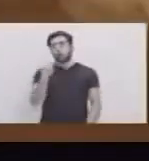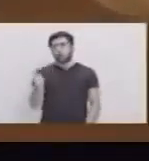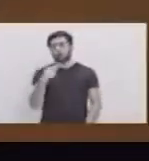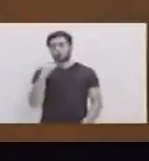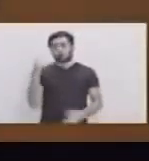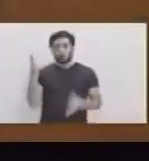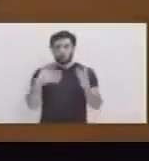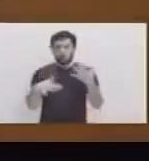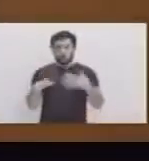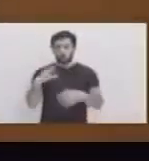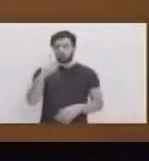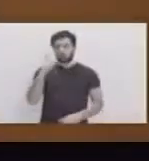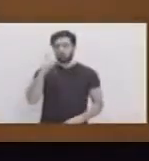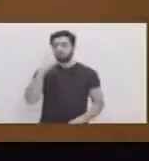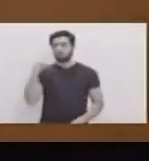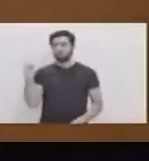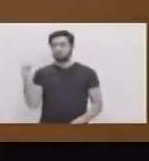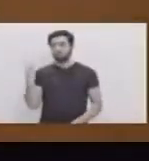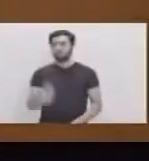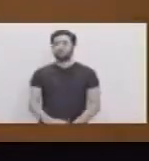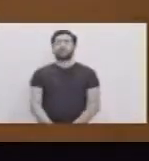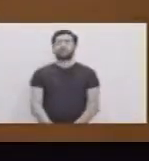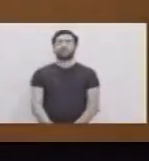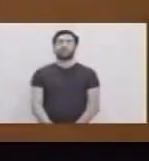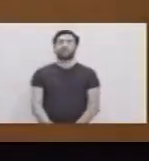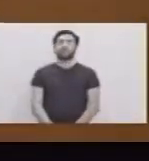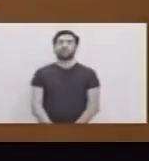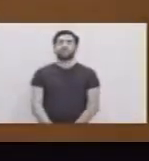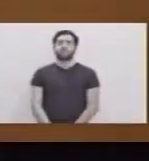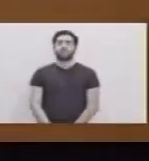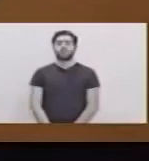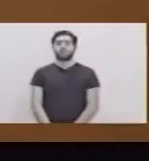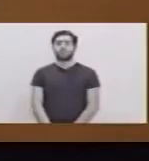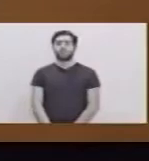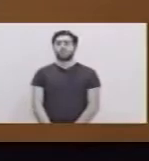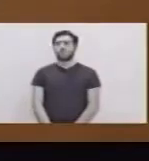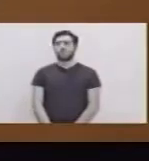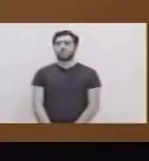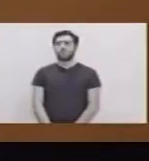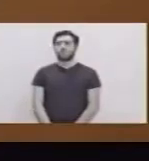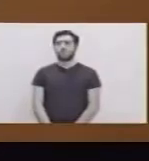Para los siguientes vamos a utilizar otro color. De la misma manera,